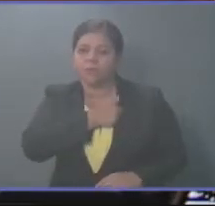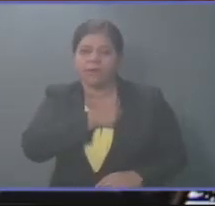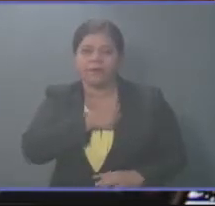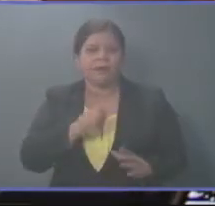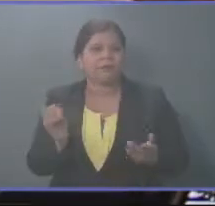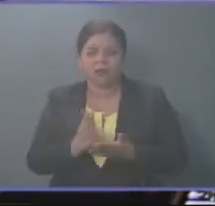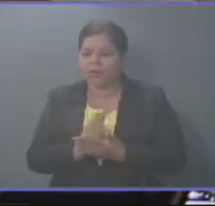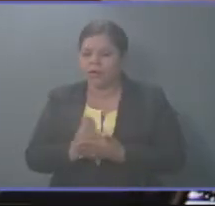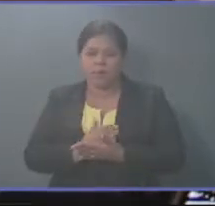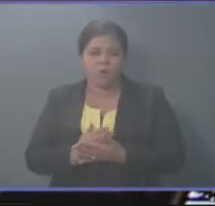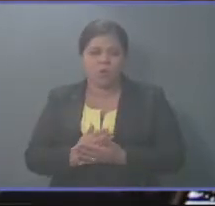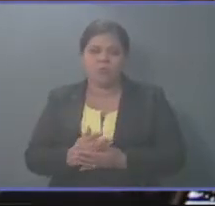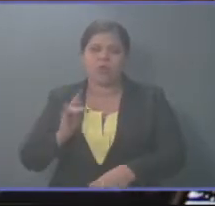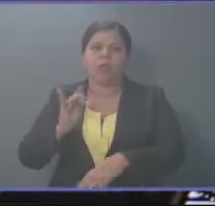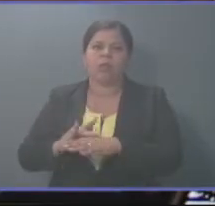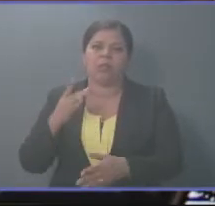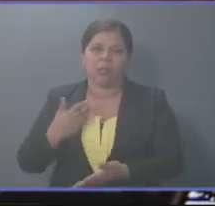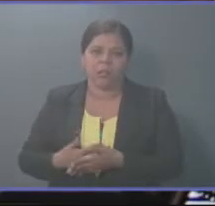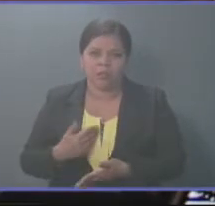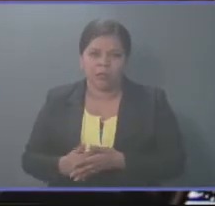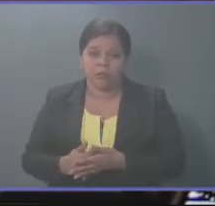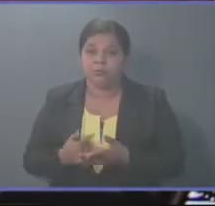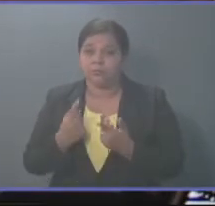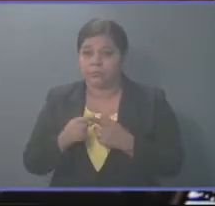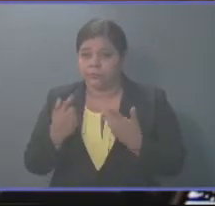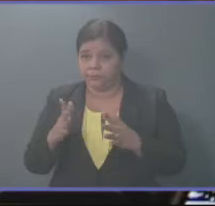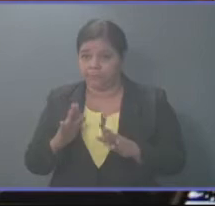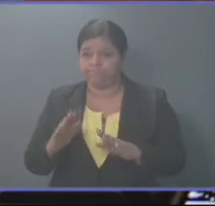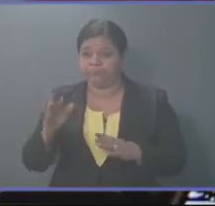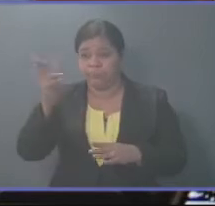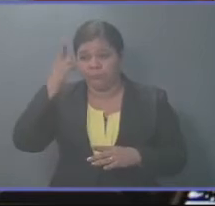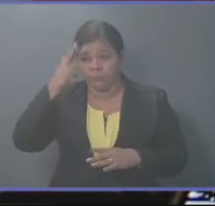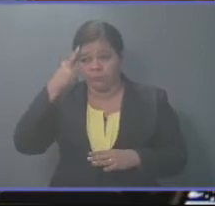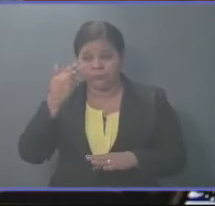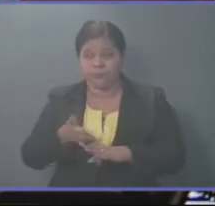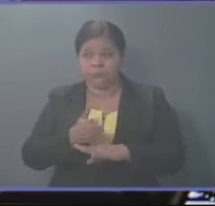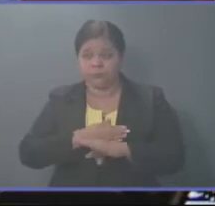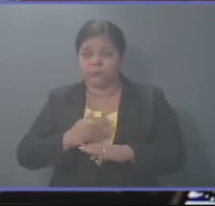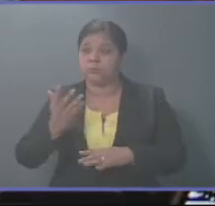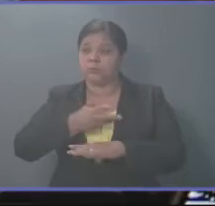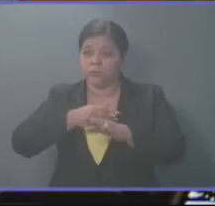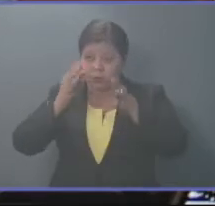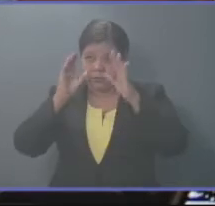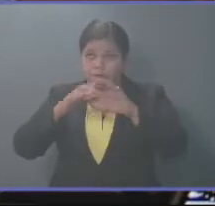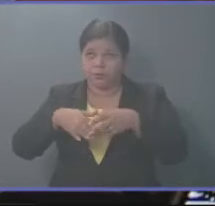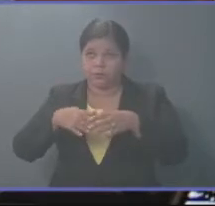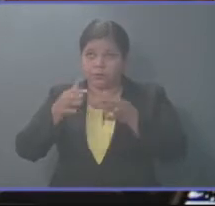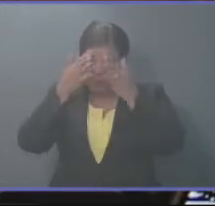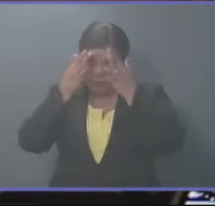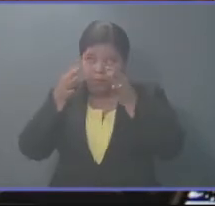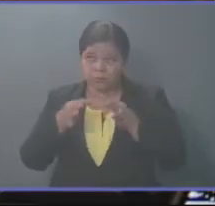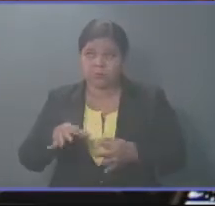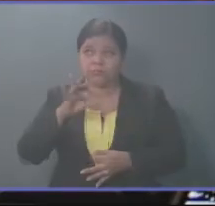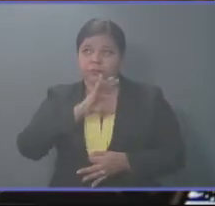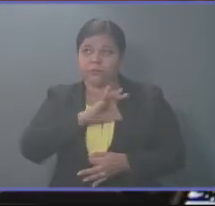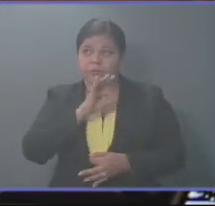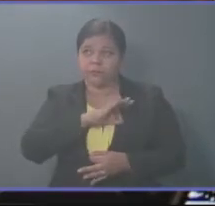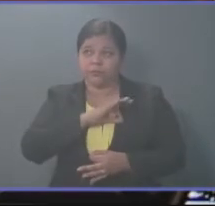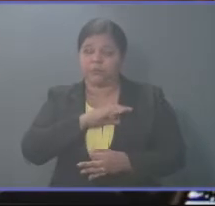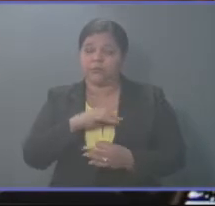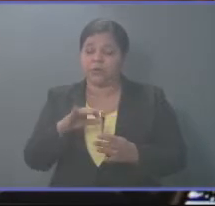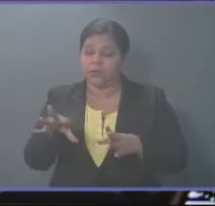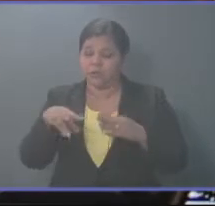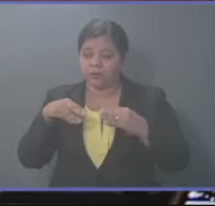sexual en su contra. En virtud de lo anterior, esta comisión acuerda emitir dictamen favorable parcial aceptando